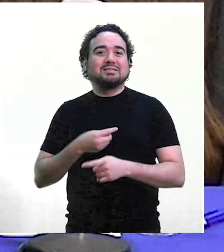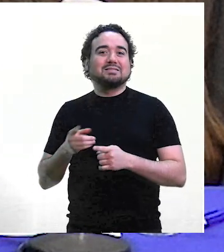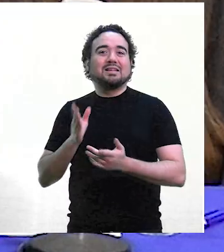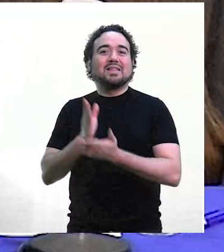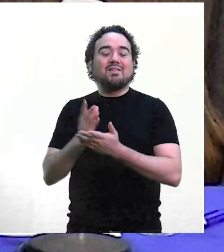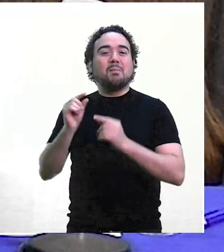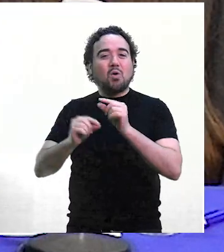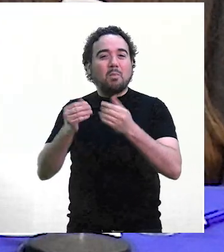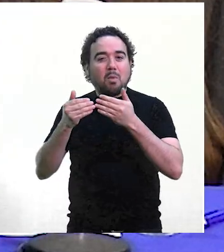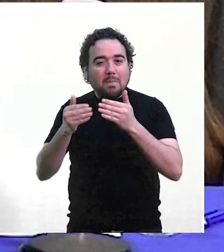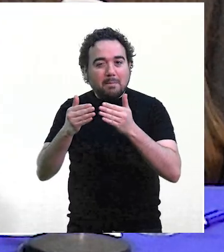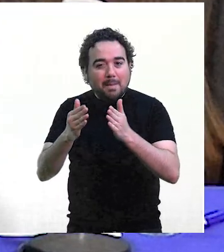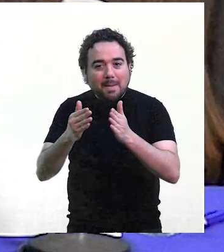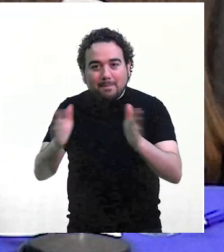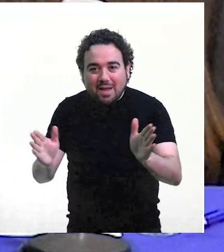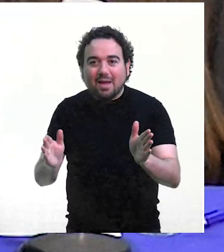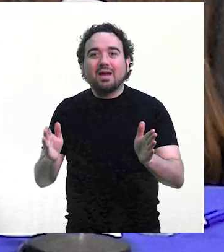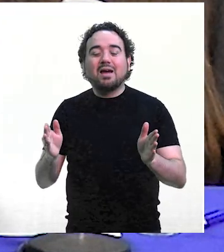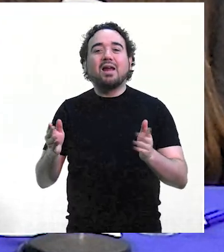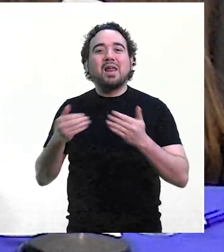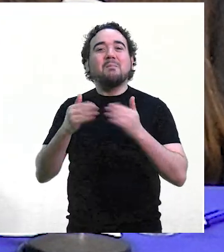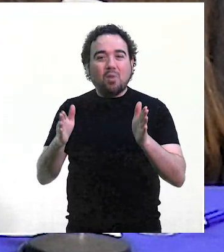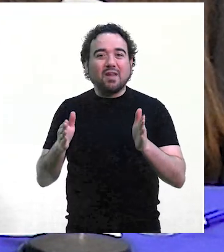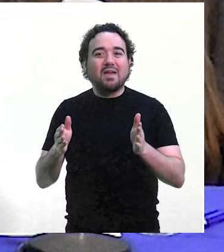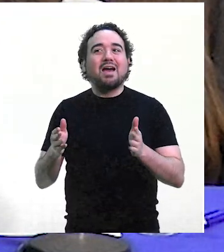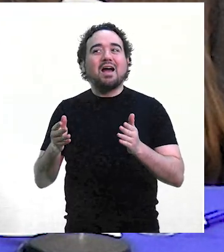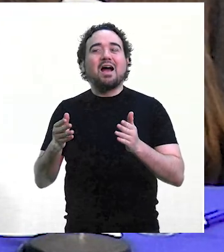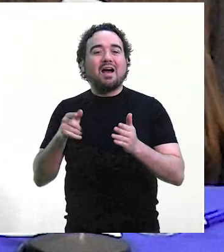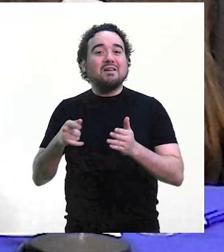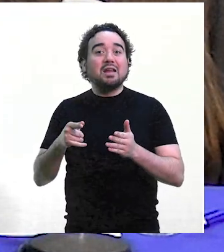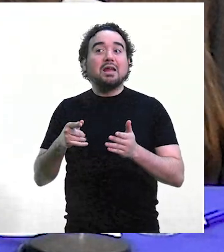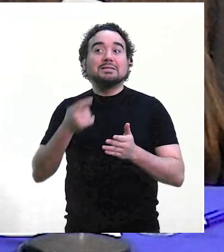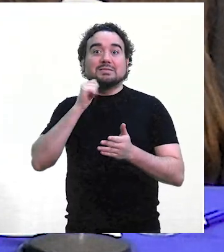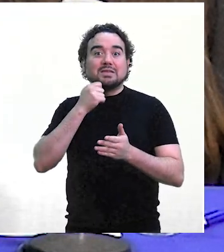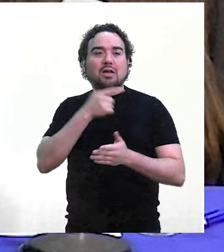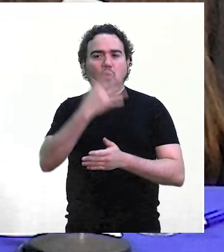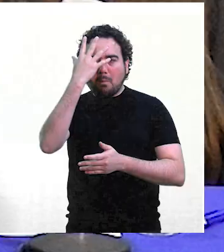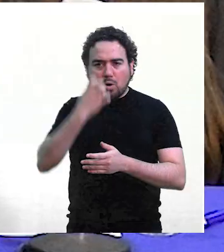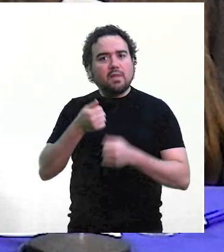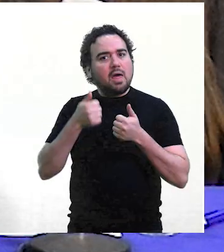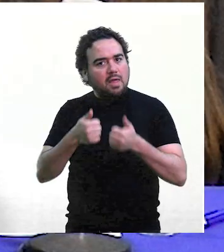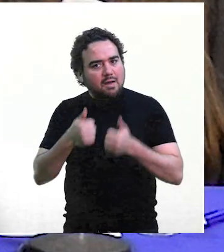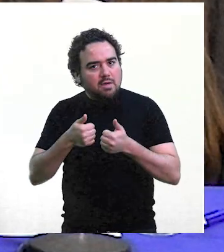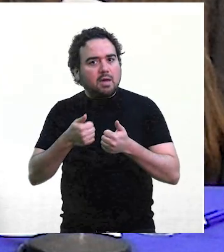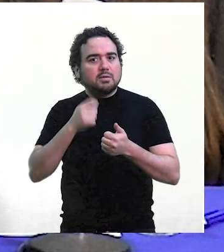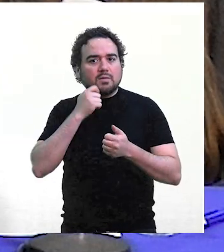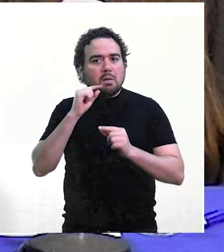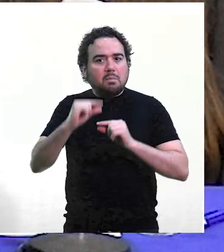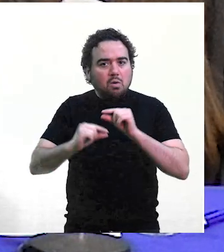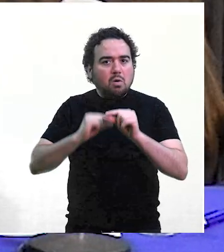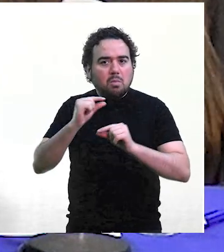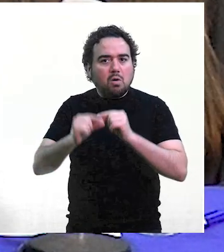y porque tenemos que empezar a abrir esas puertas que están cerradas, y las puertas se van a abrir así, y qué bueno que te moleste, porque espero que después